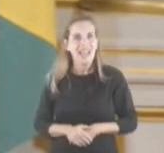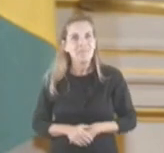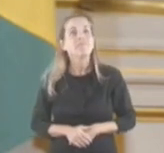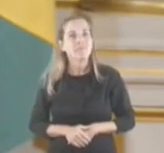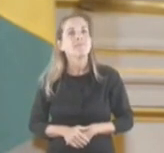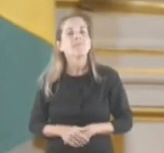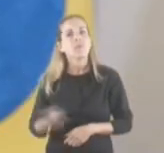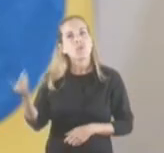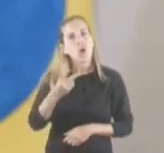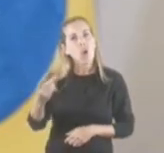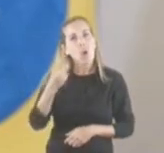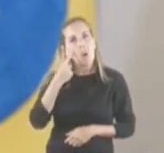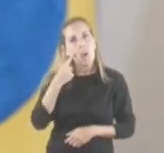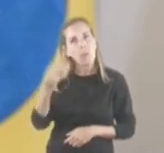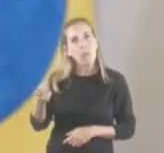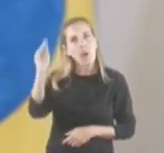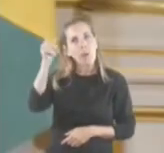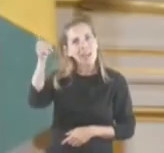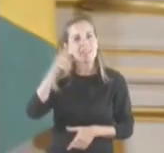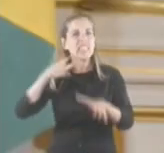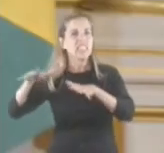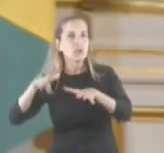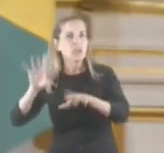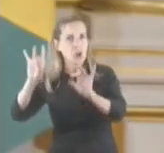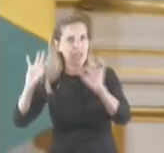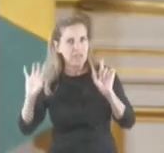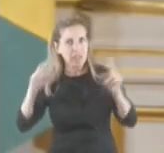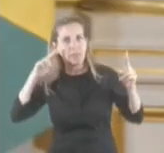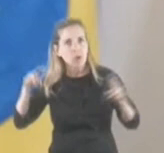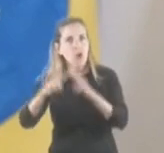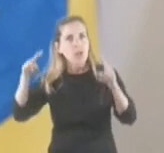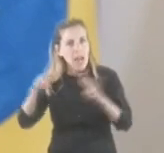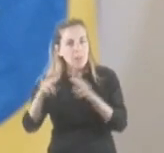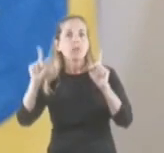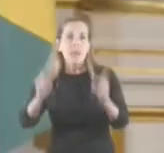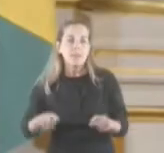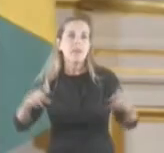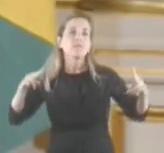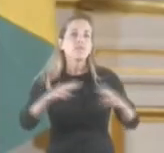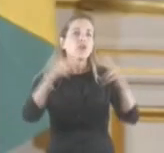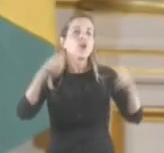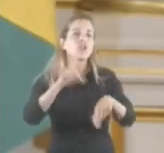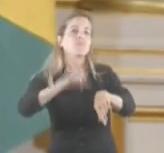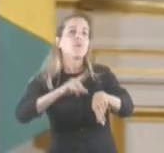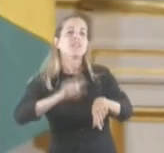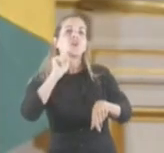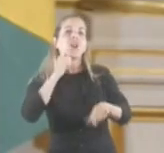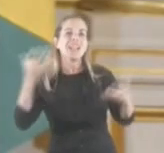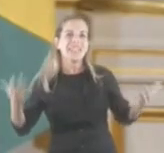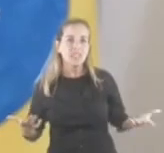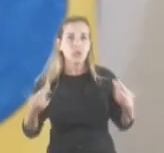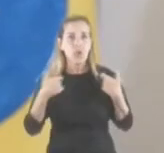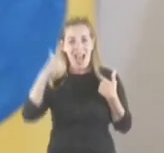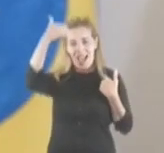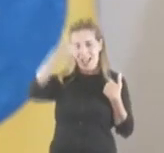en momentos difíciles. Nos encontramos en momentos difíciles y volvemos en momentos muy gratos. A nos encontrar en gratos momentos. En mí